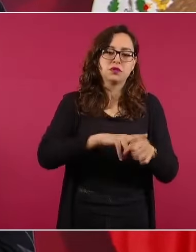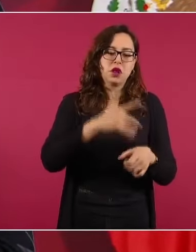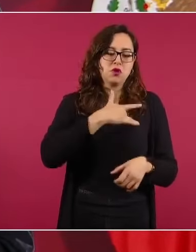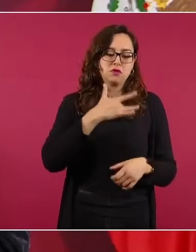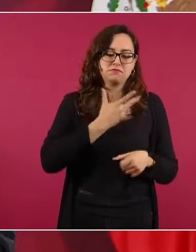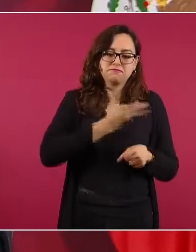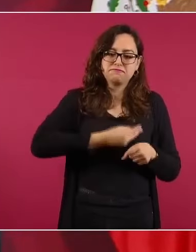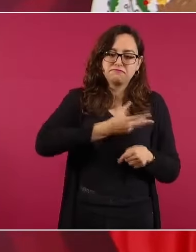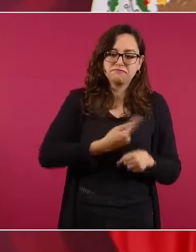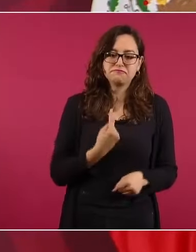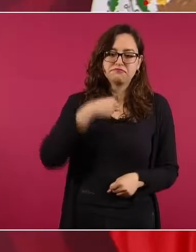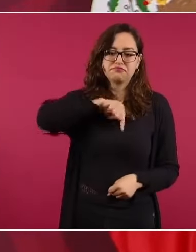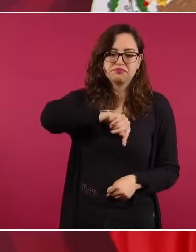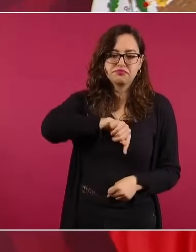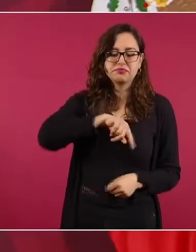Lo demás